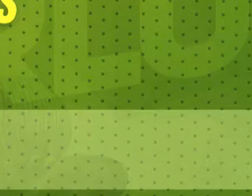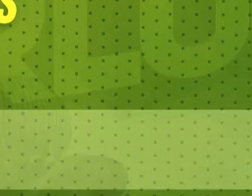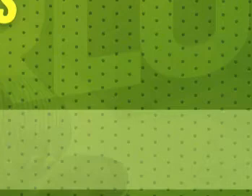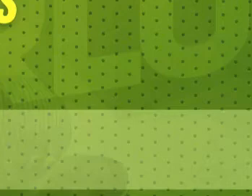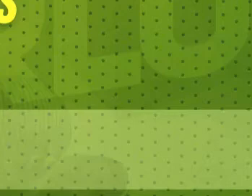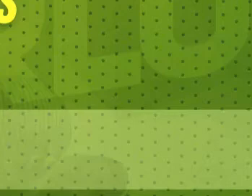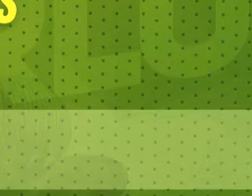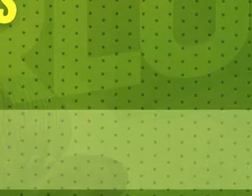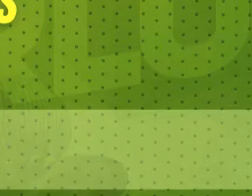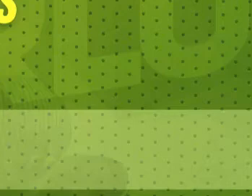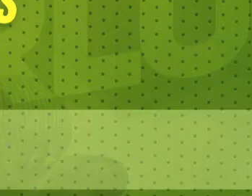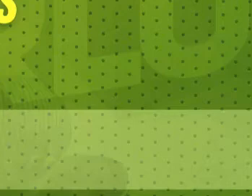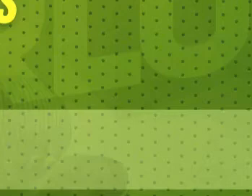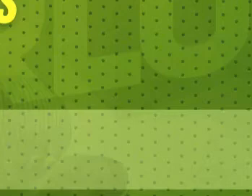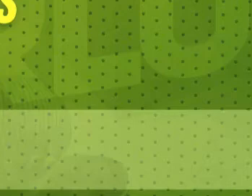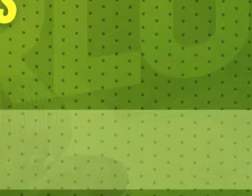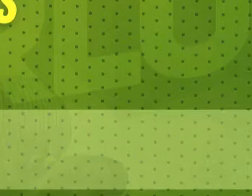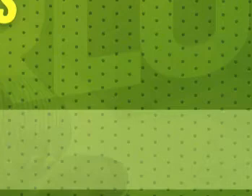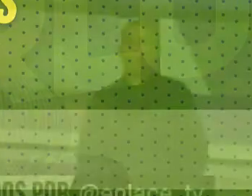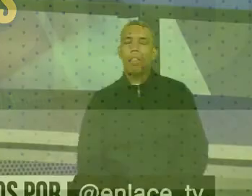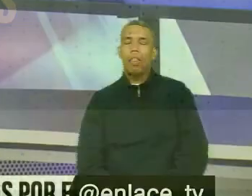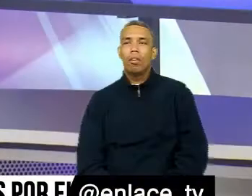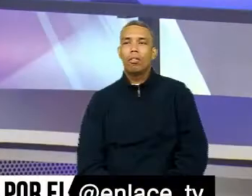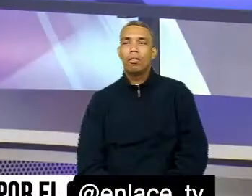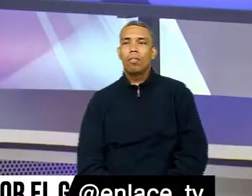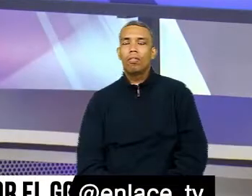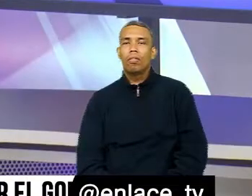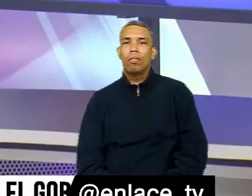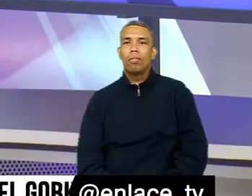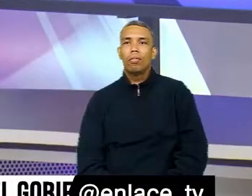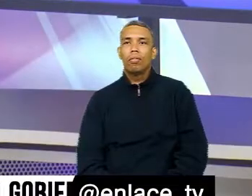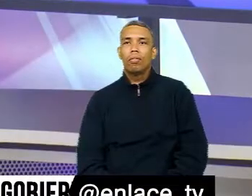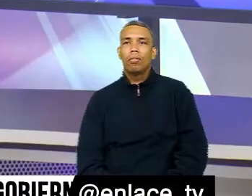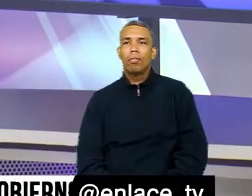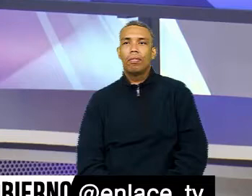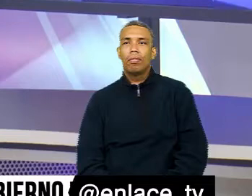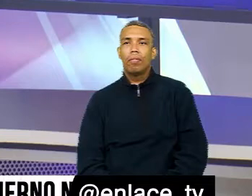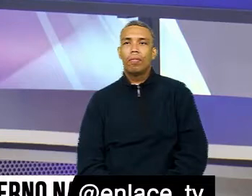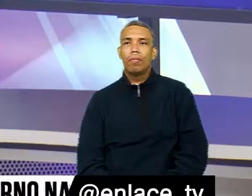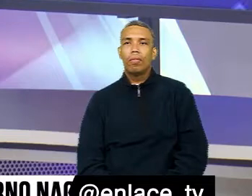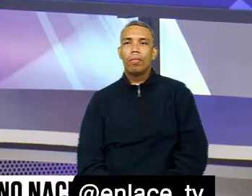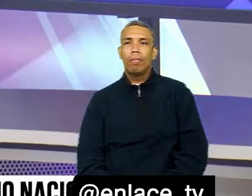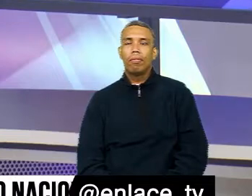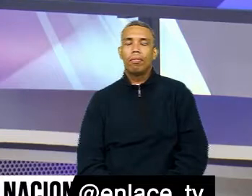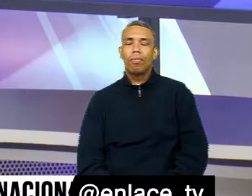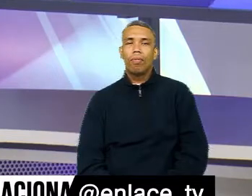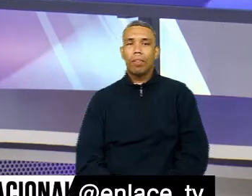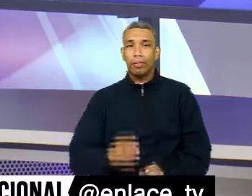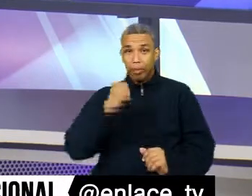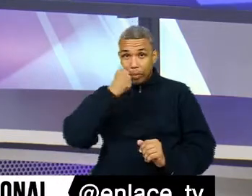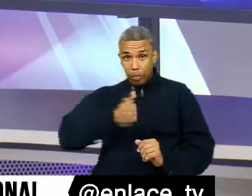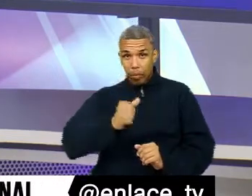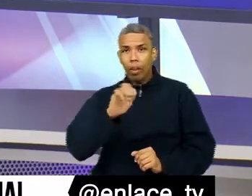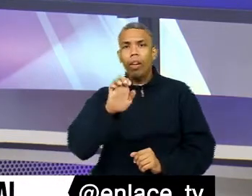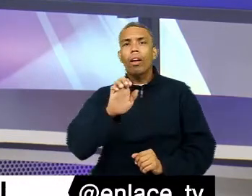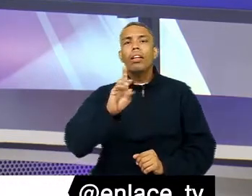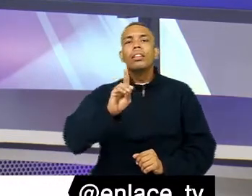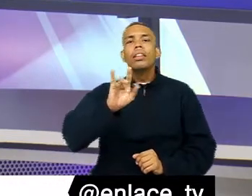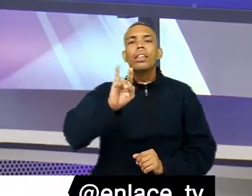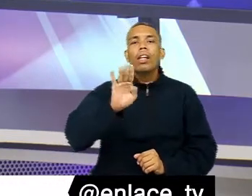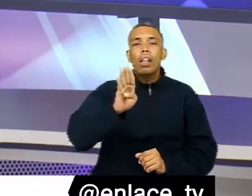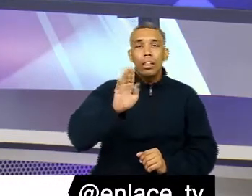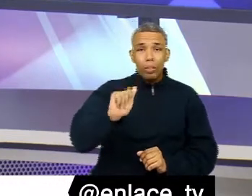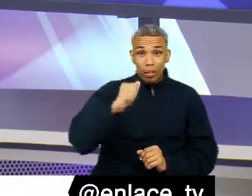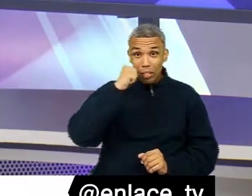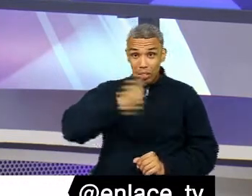622-4724, Instituto Antonio Nariño. En otras informaciones, mañana EDUBA firmará un convenio con el Ministerio de Vivienda